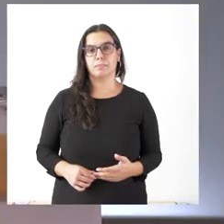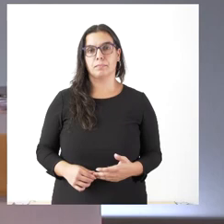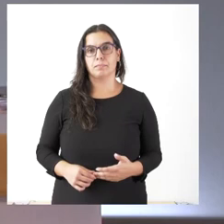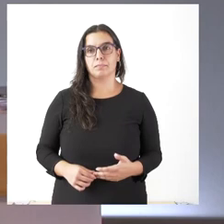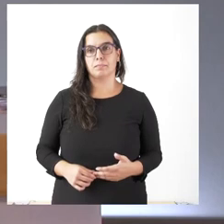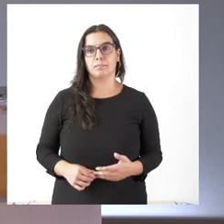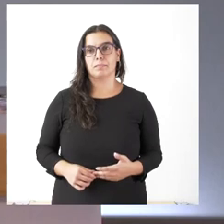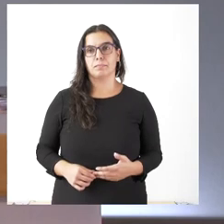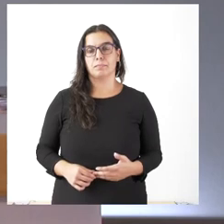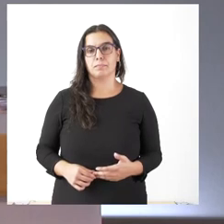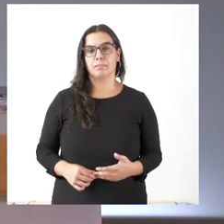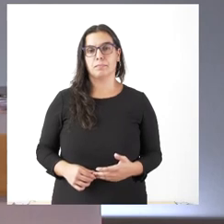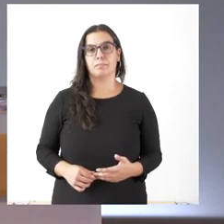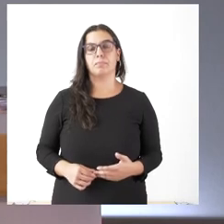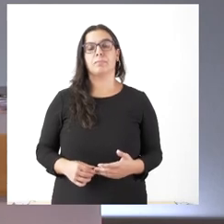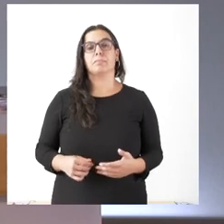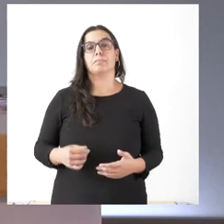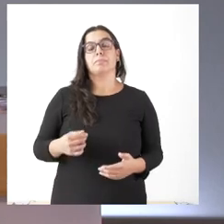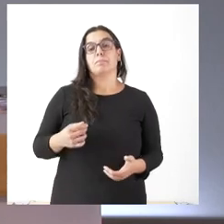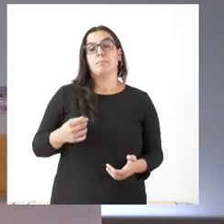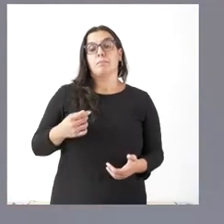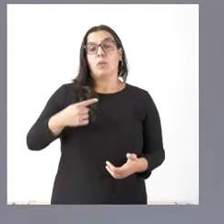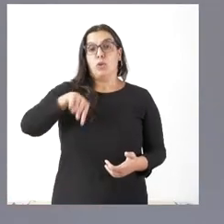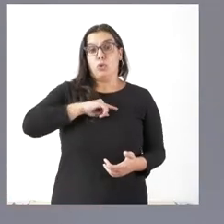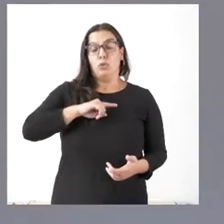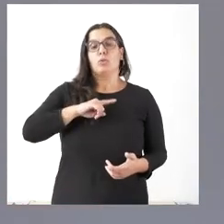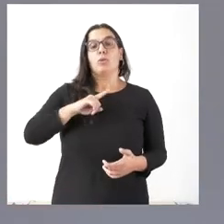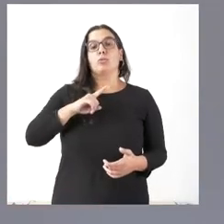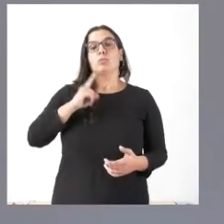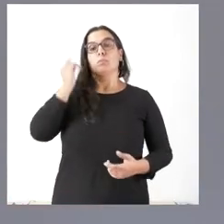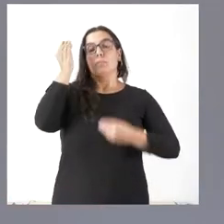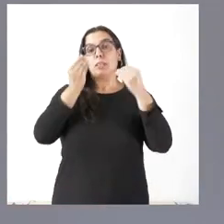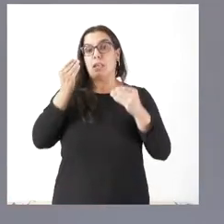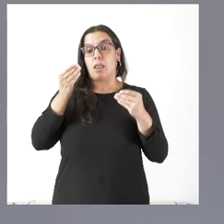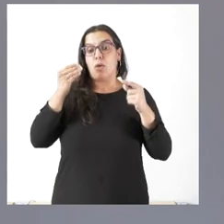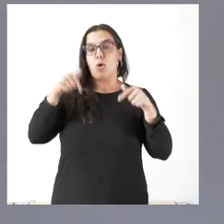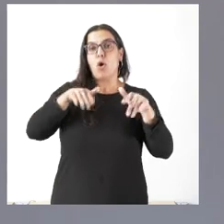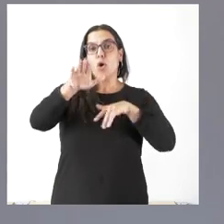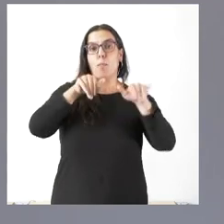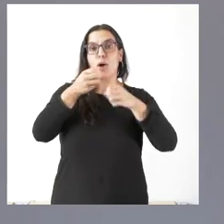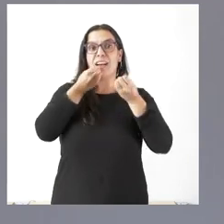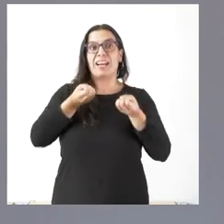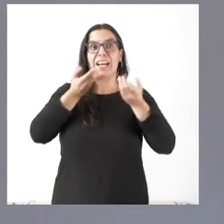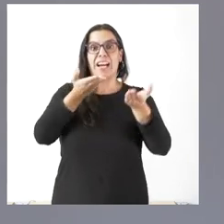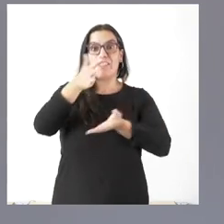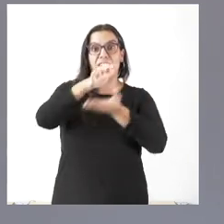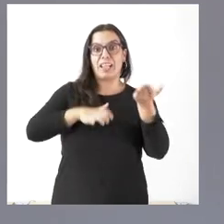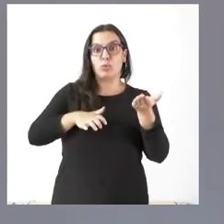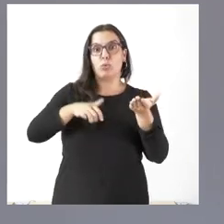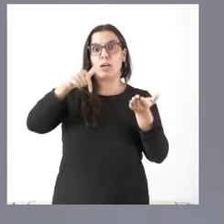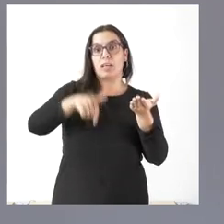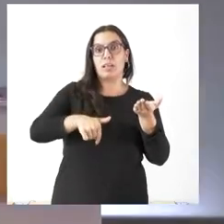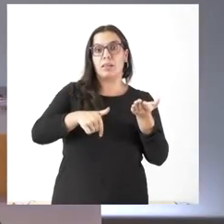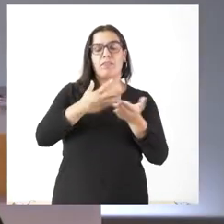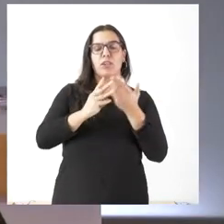Pues no tenemos planteado hoy por hoy previsto el convocar ningún referéndum en Castilla y León.